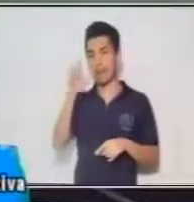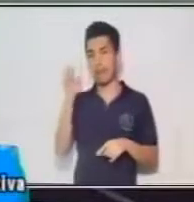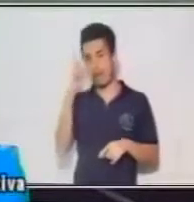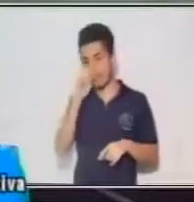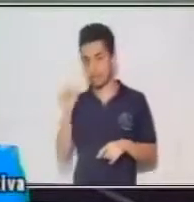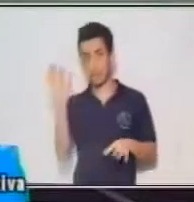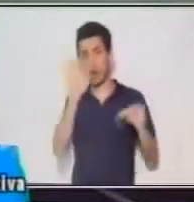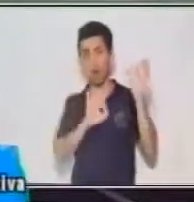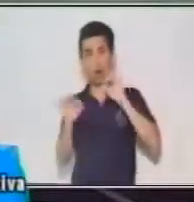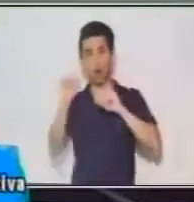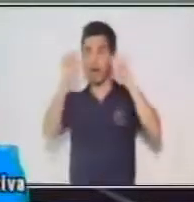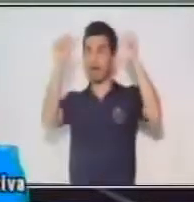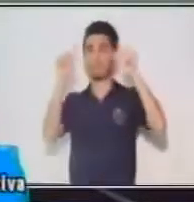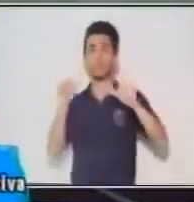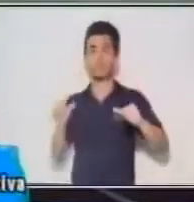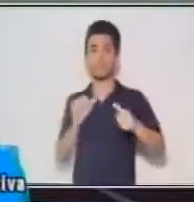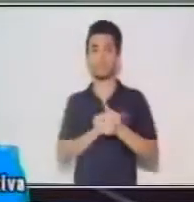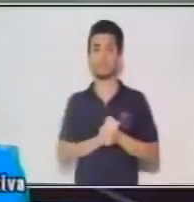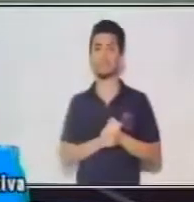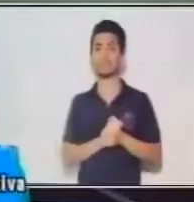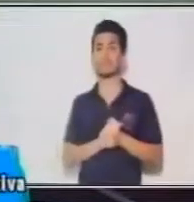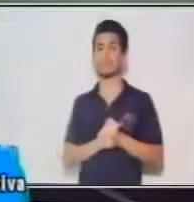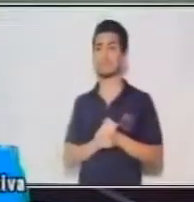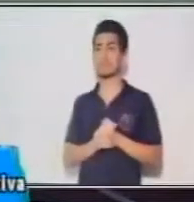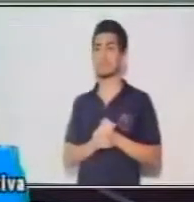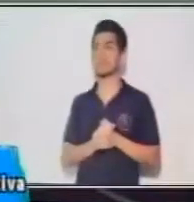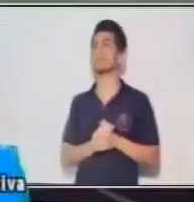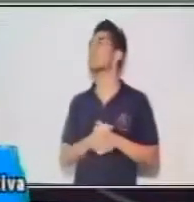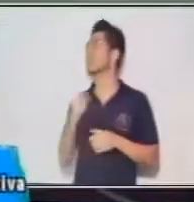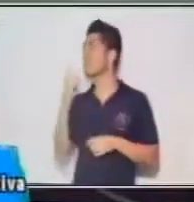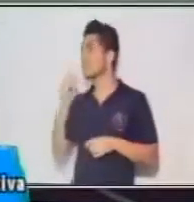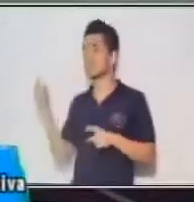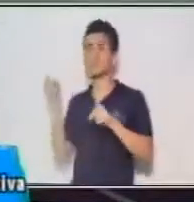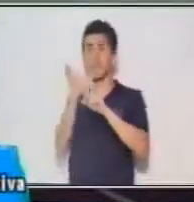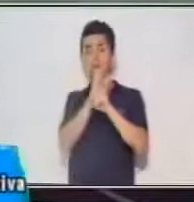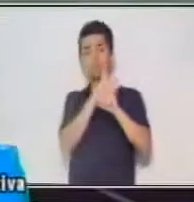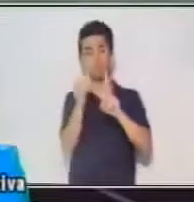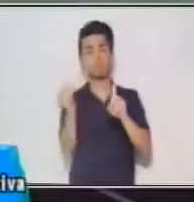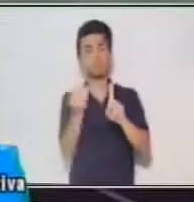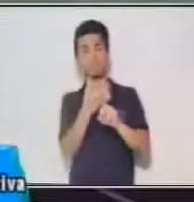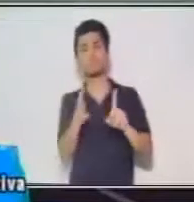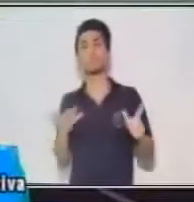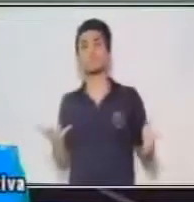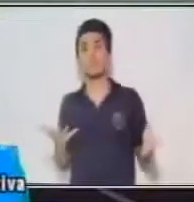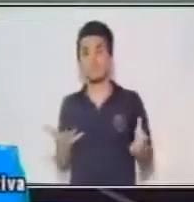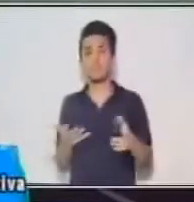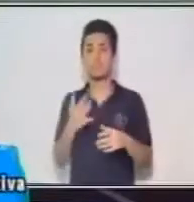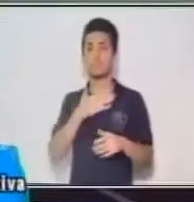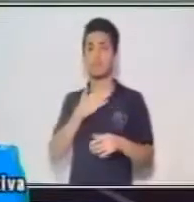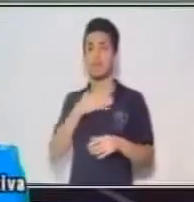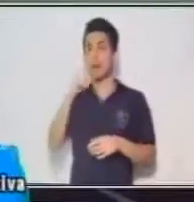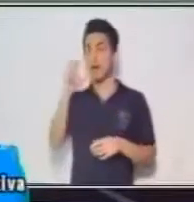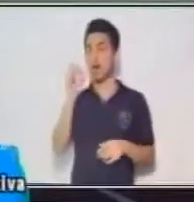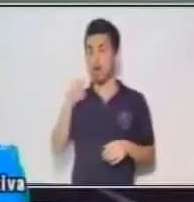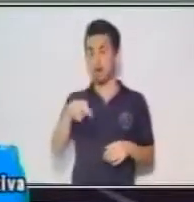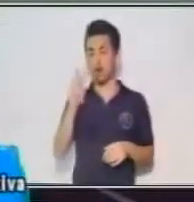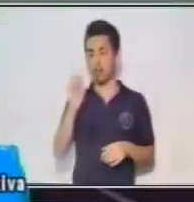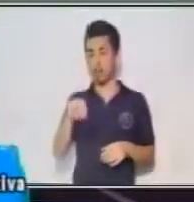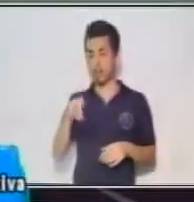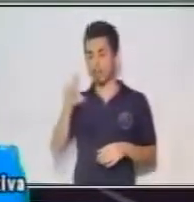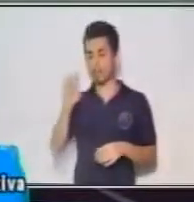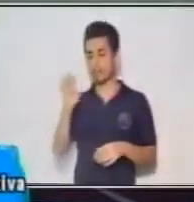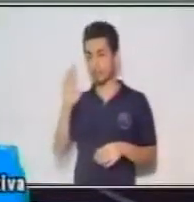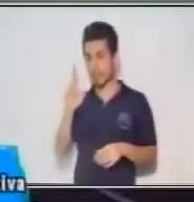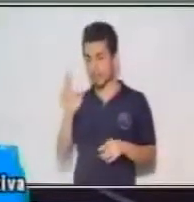En estas situaciones, lo que es la persuasión es de convencer. ¿De acuerdo? Bien,